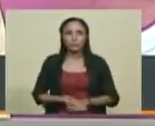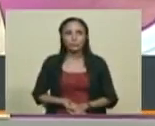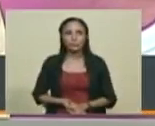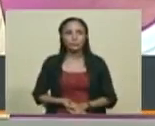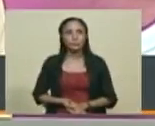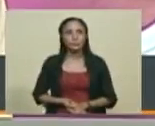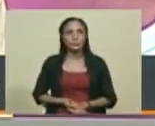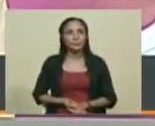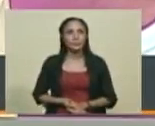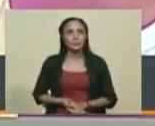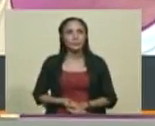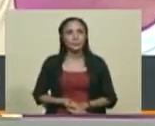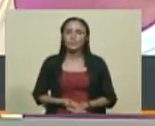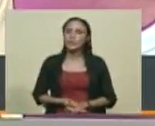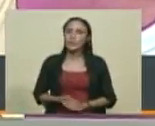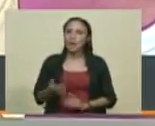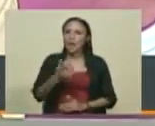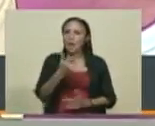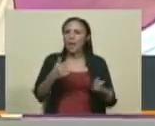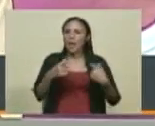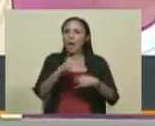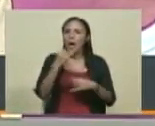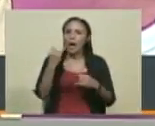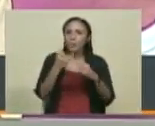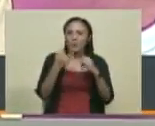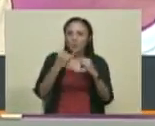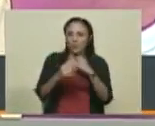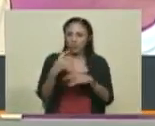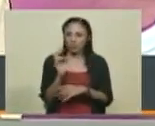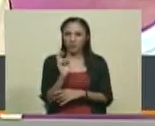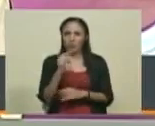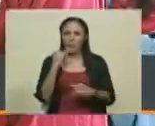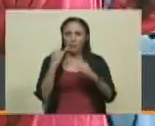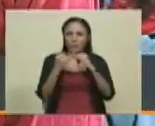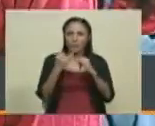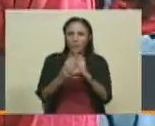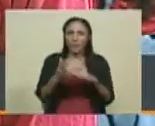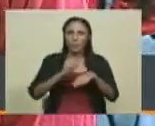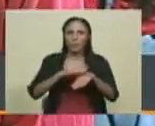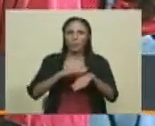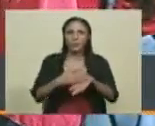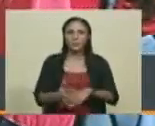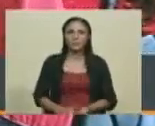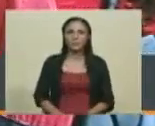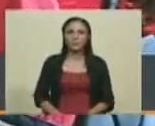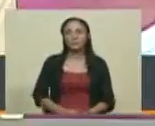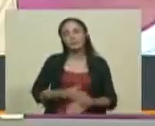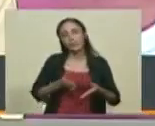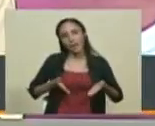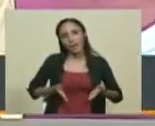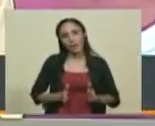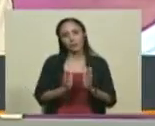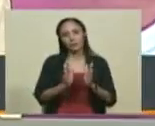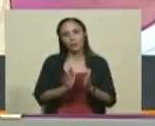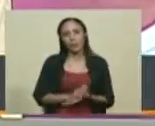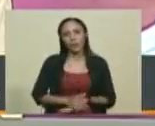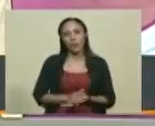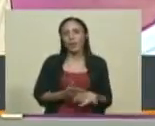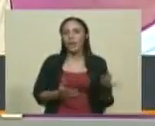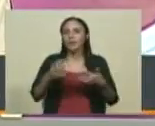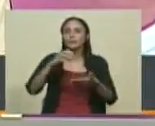Franlis Torreyes, ¿de dónde viene ese apellido Torreyes? ¿Qué me cuenta, Franlis? De Upata, presidente. De Upata, pero antes de Upata, ¿cómo